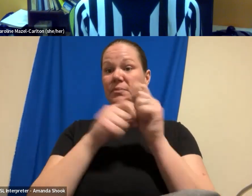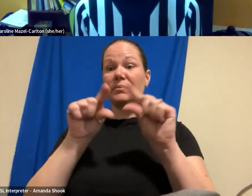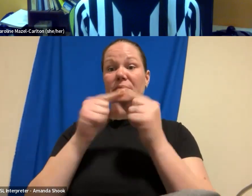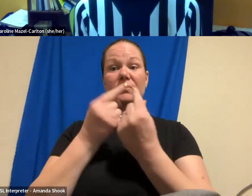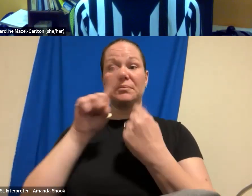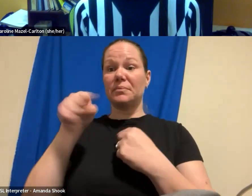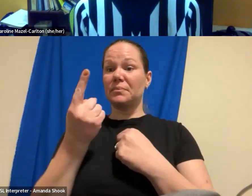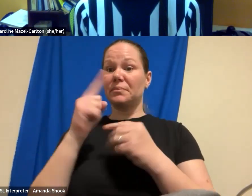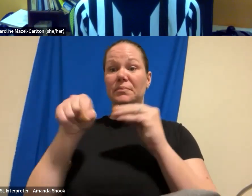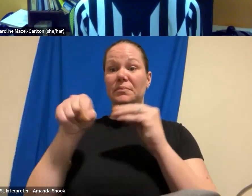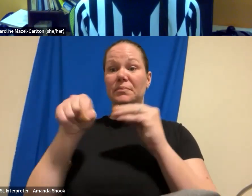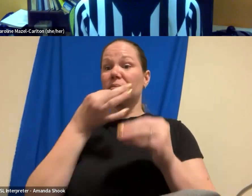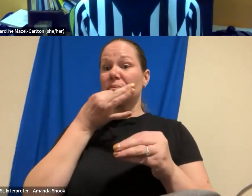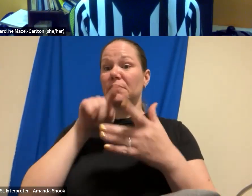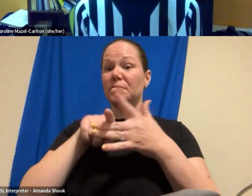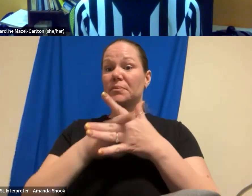esta junta.